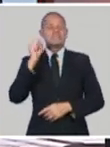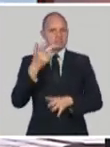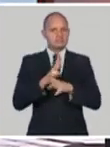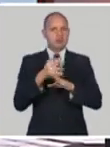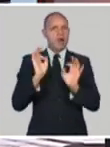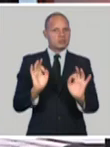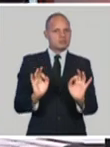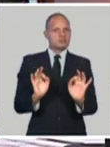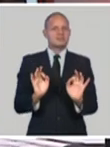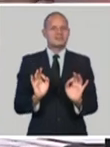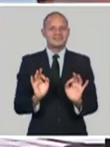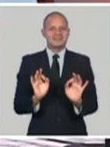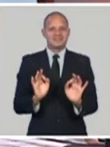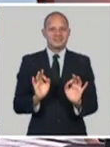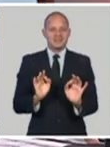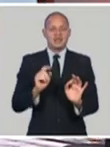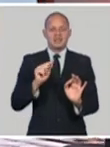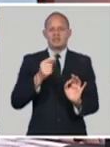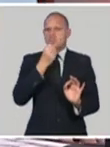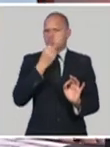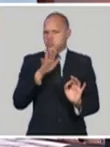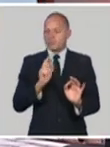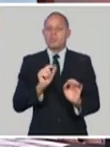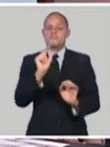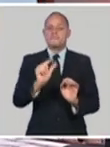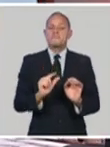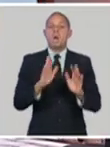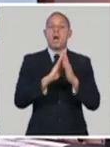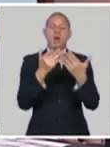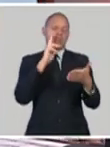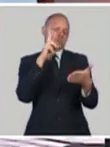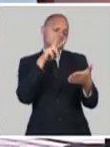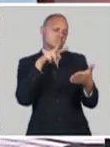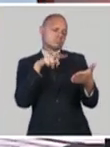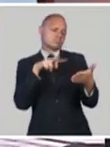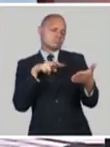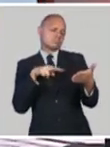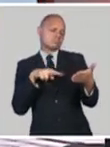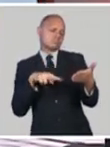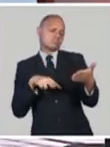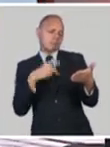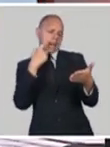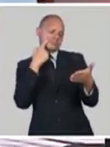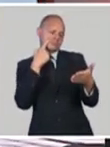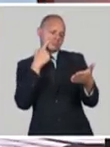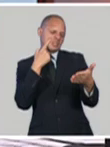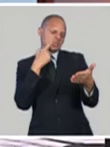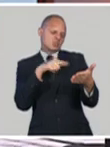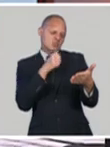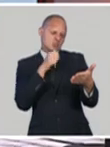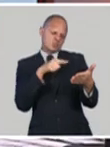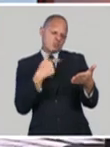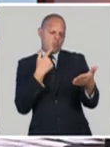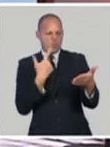ya a partir de que las personas empezaron a leer las normas jurídicas, empezaron a llegar opiniones.